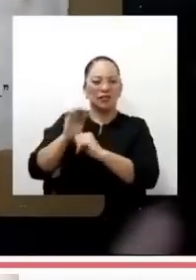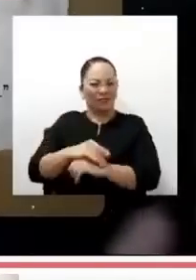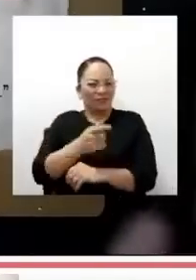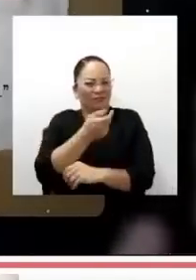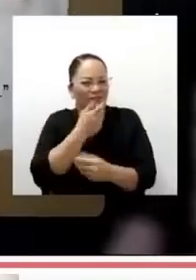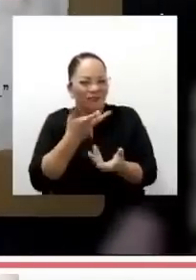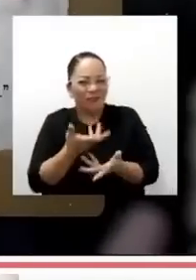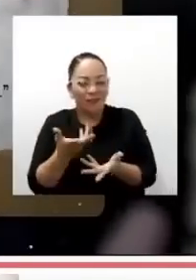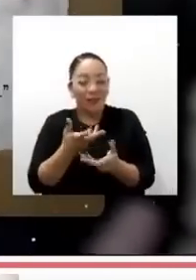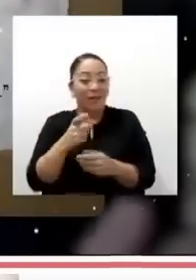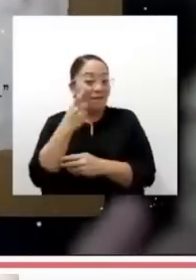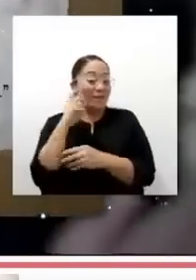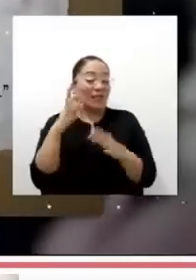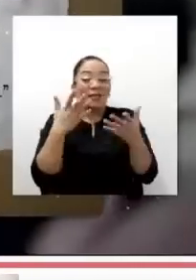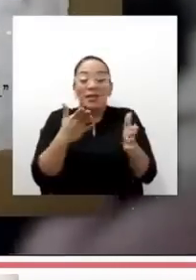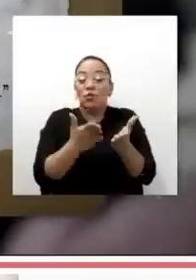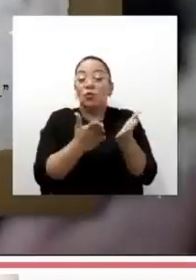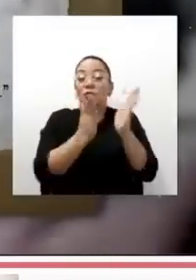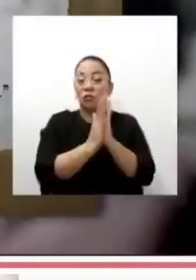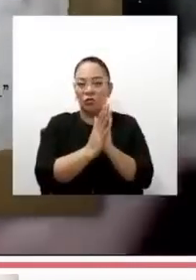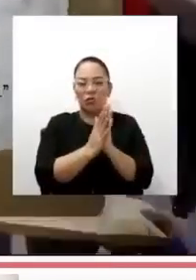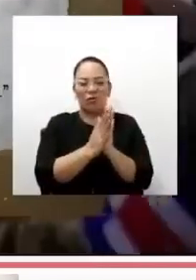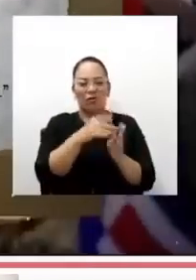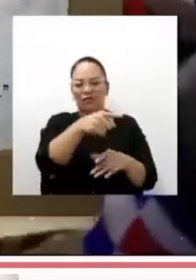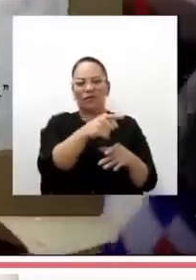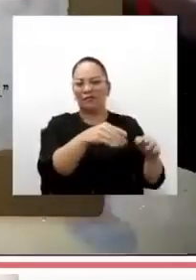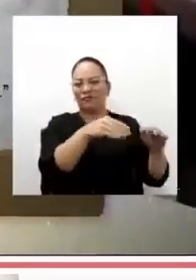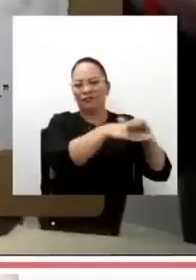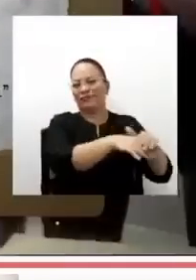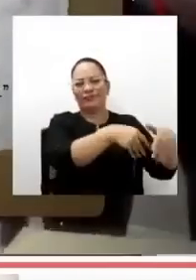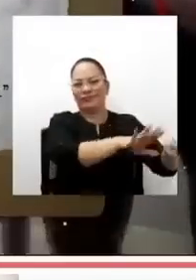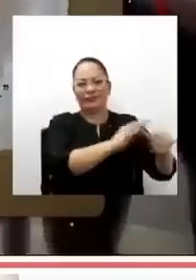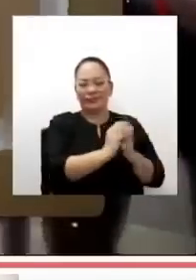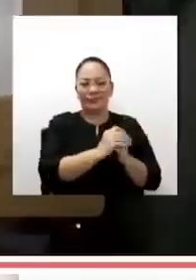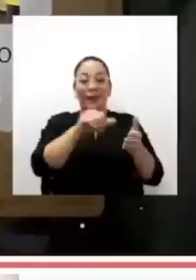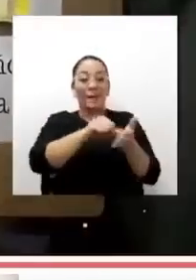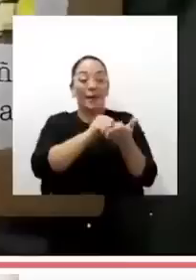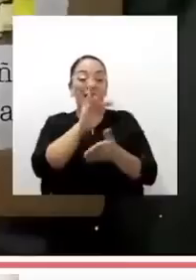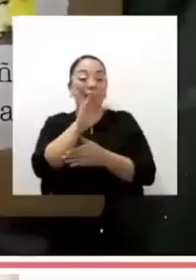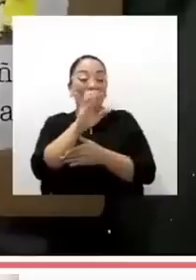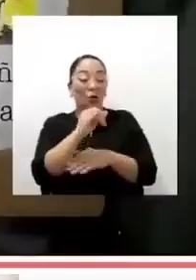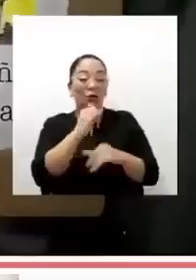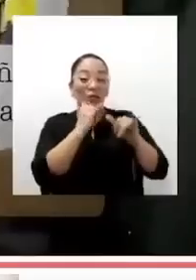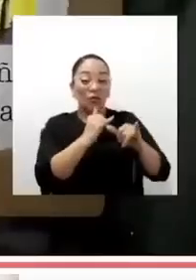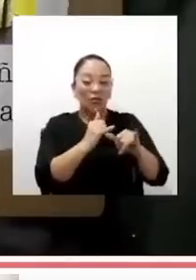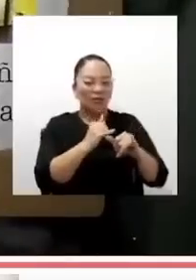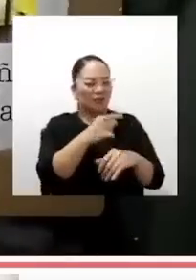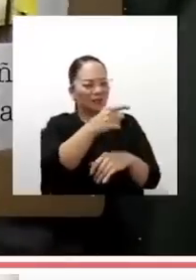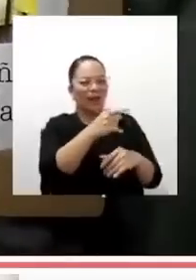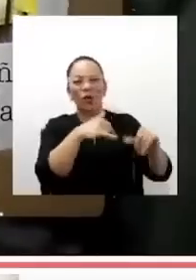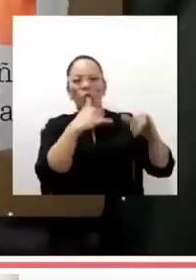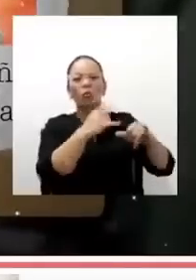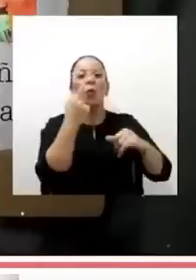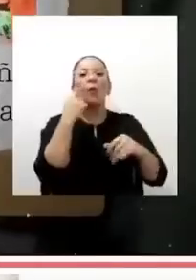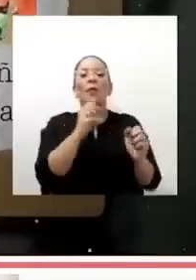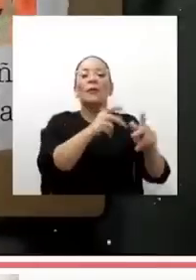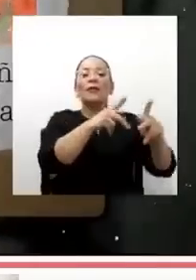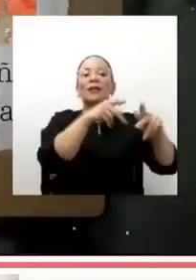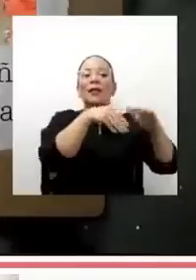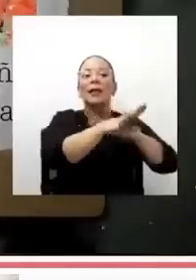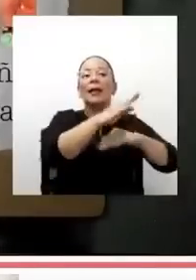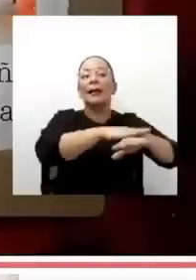incluso la fiscalía ya solicitó la desestimación. Y la página Tico Denuncias lo acusó por permitir el ingreso de